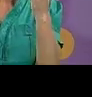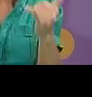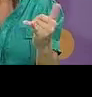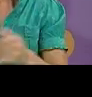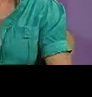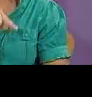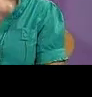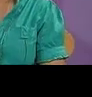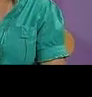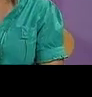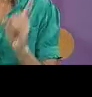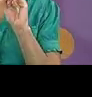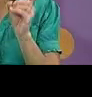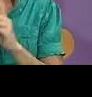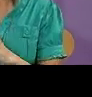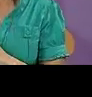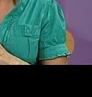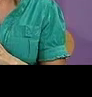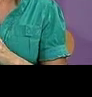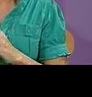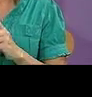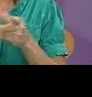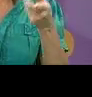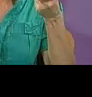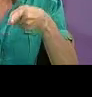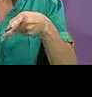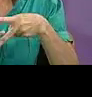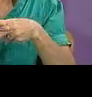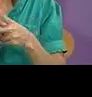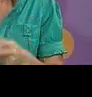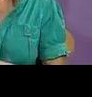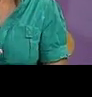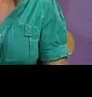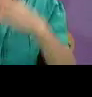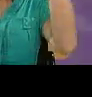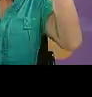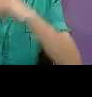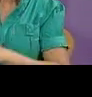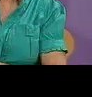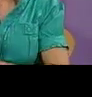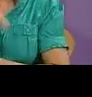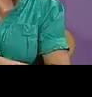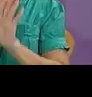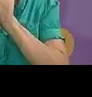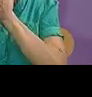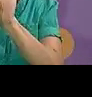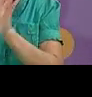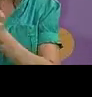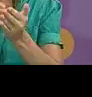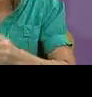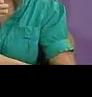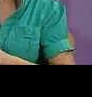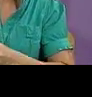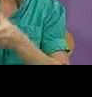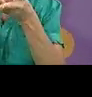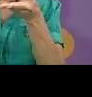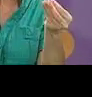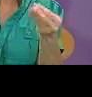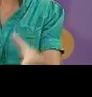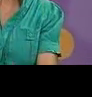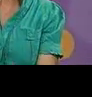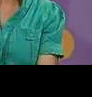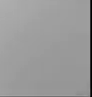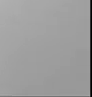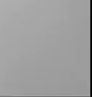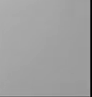Ahora que conocemos cuáles son los motivos que causan una depresión, en la cápsula de oro les presentamos algunos consejos para salir